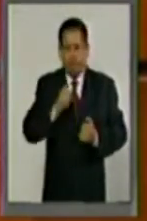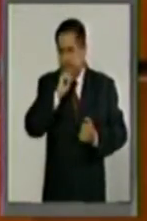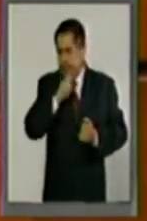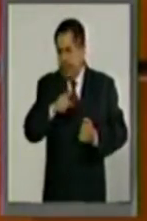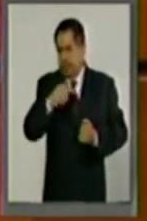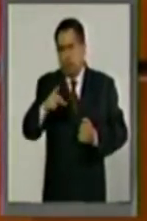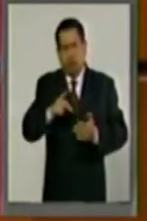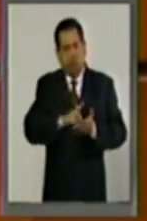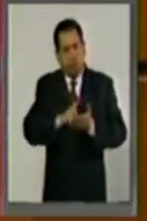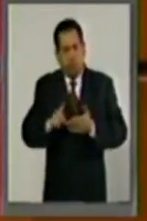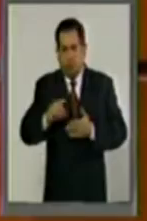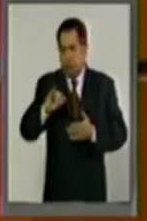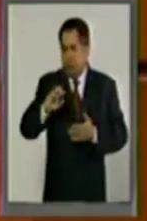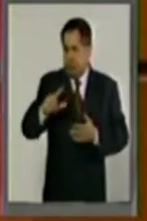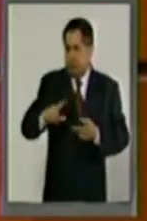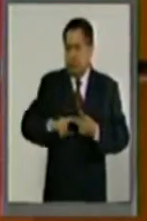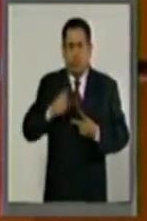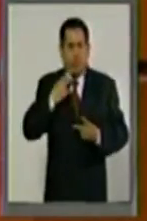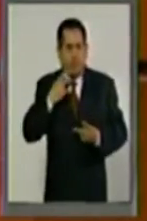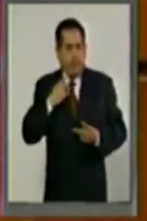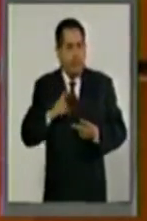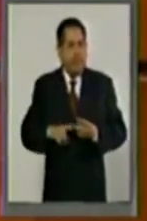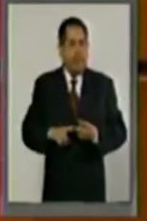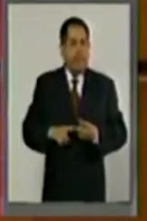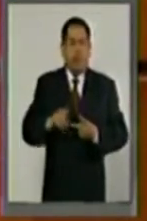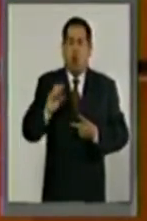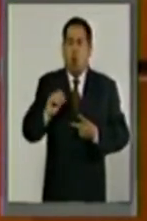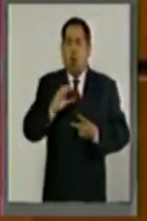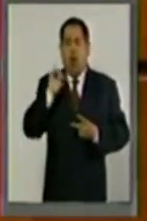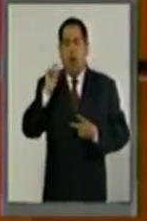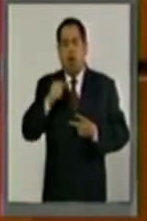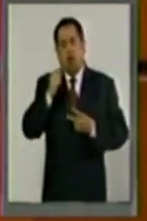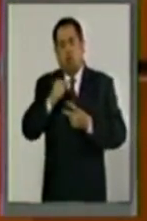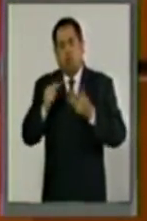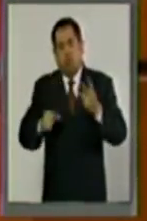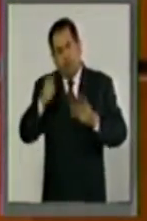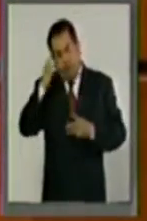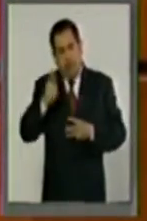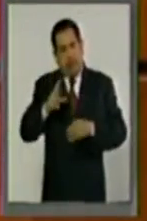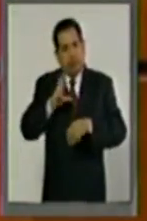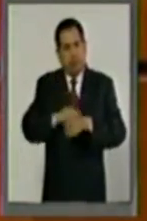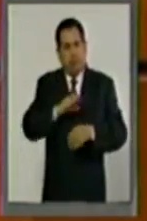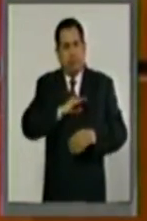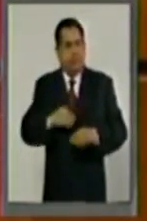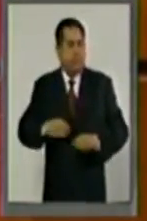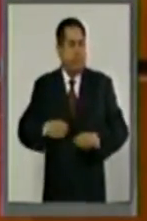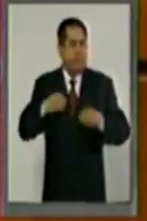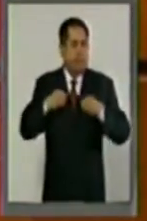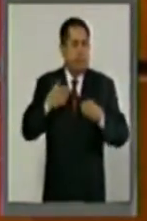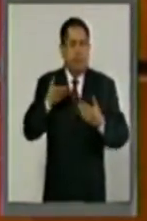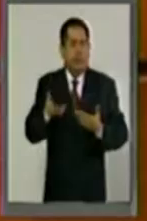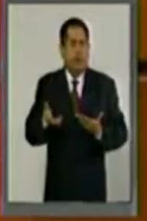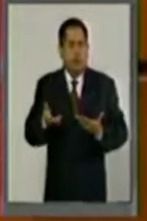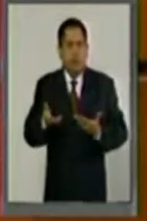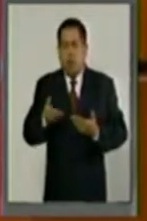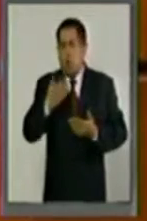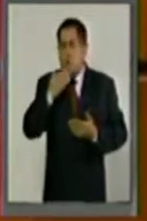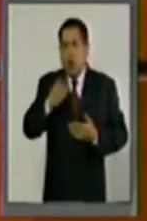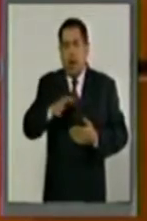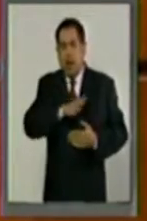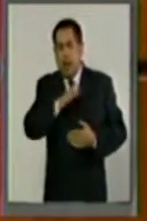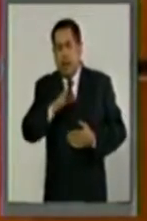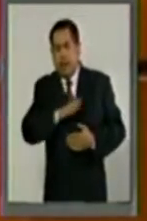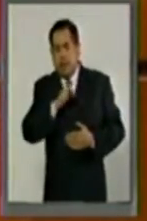sus derechos civiles, políticos o de cualquier otro tipo que le permitan tener una vida digna y de buena